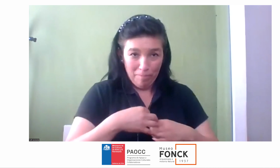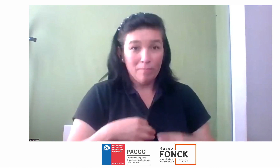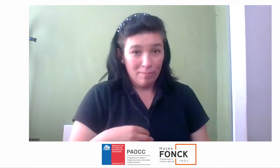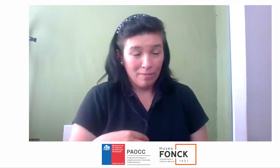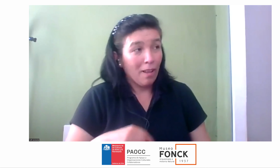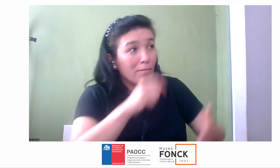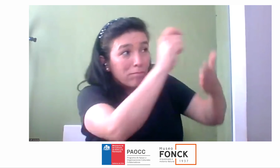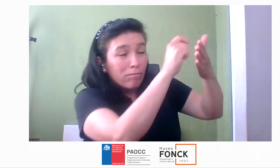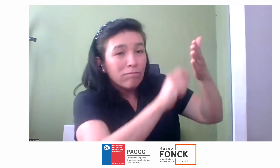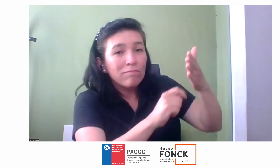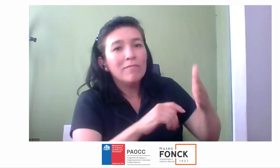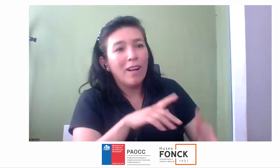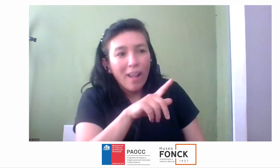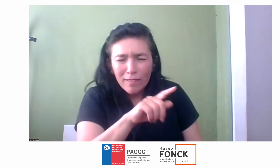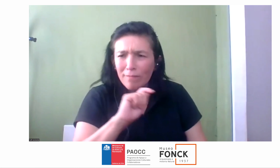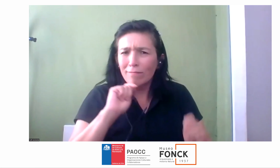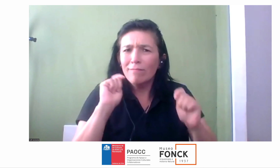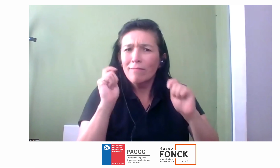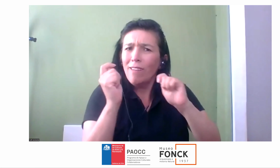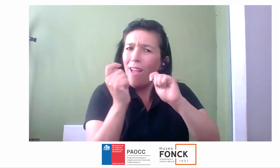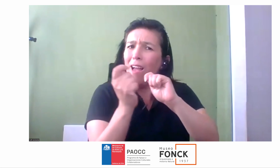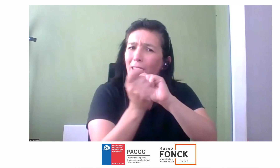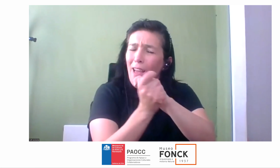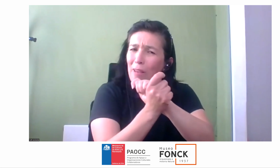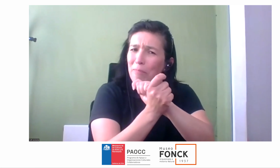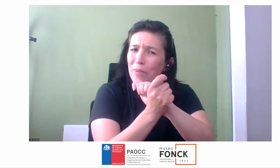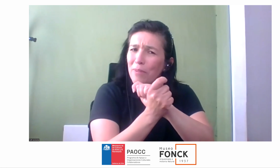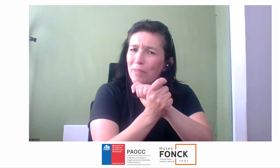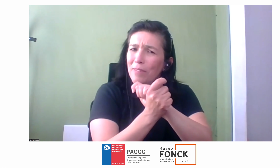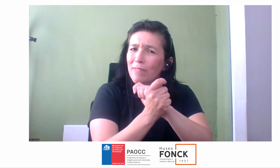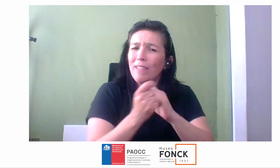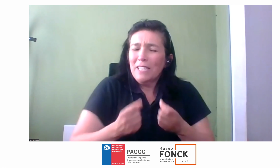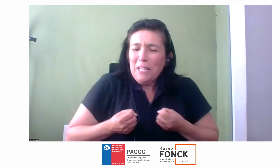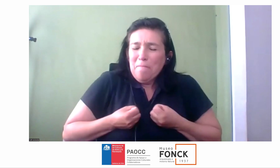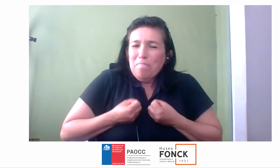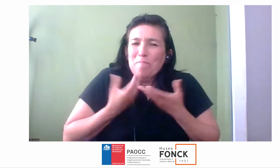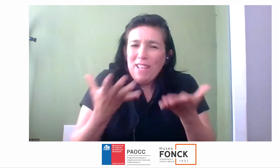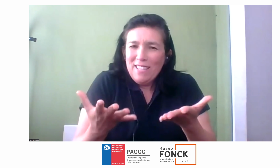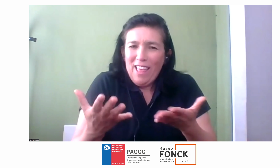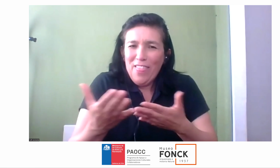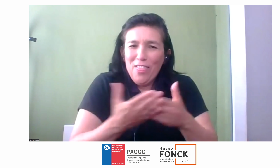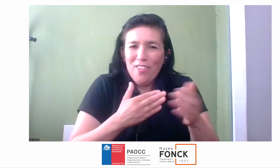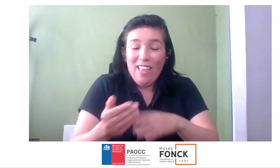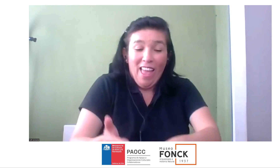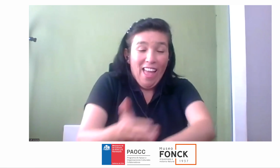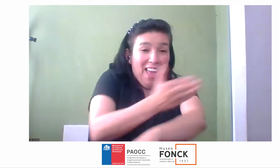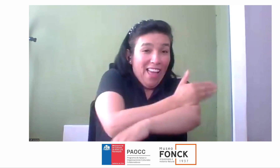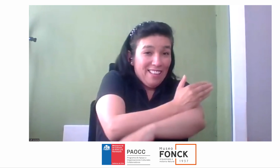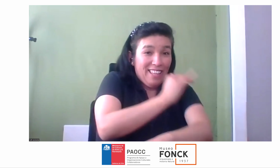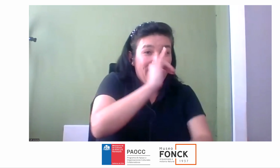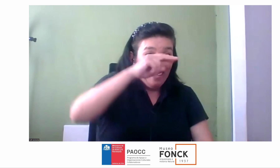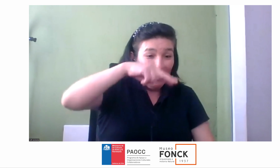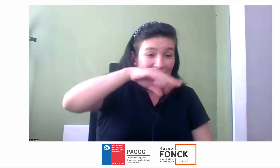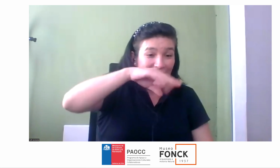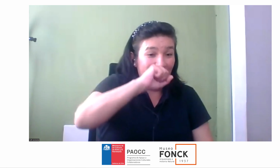hay cierta variación en lo que es lo que se trata de expresar en el arte preincaico con lo que se intenta expresar